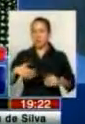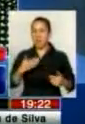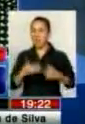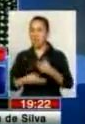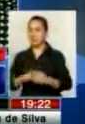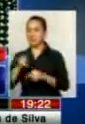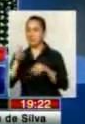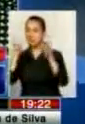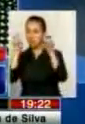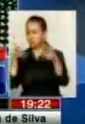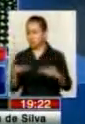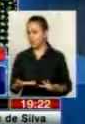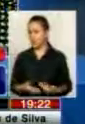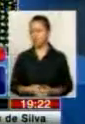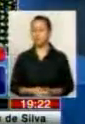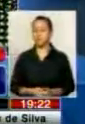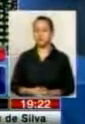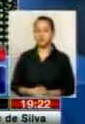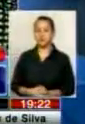materias.